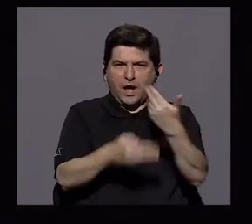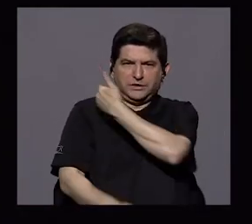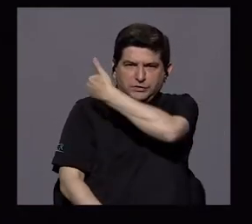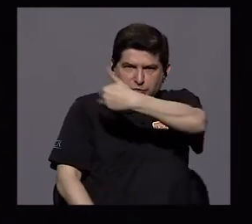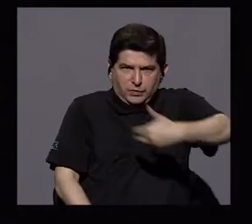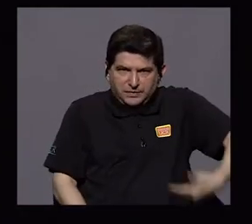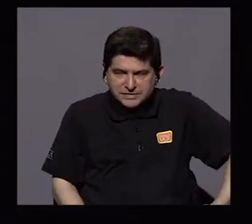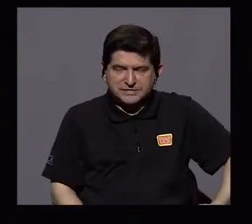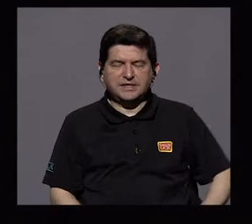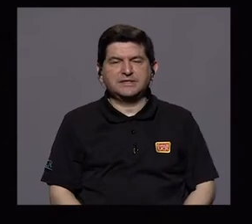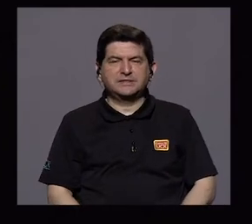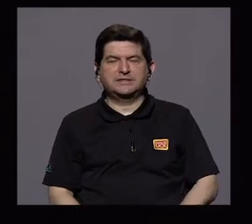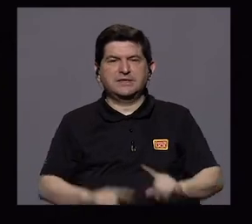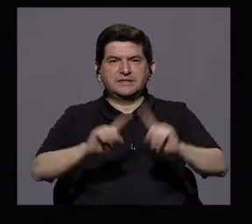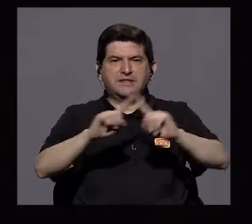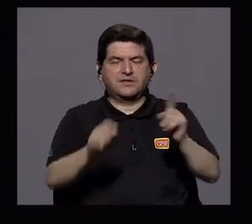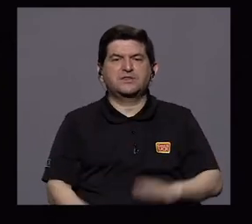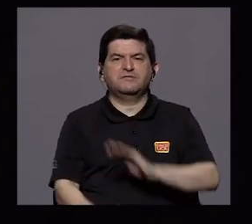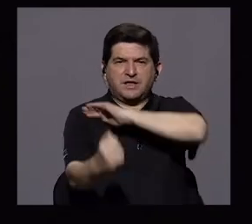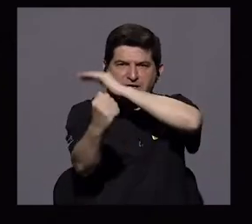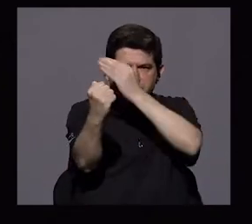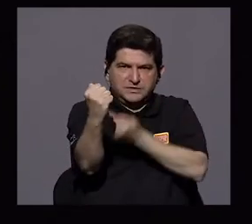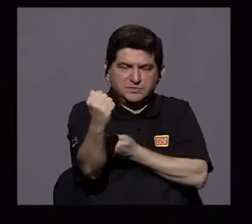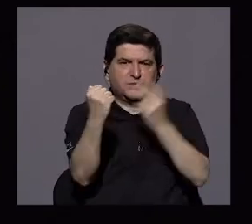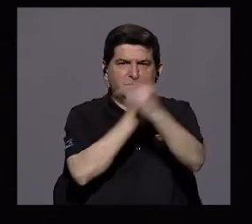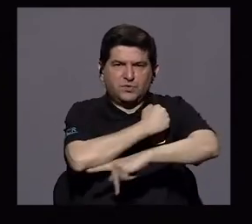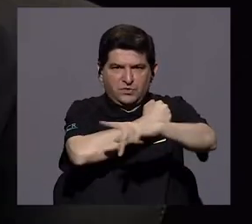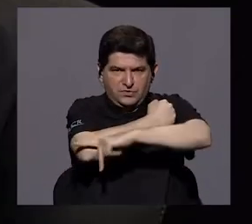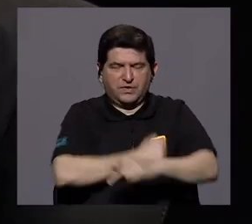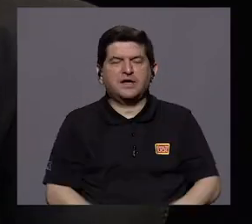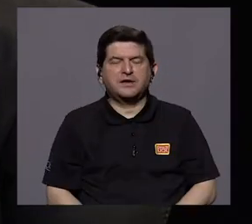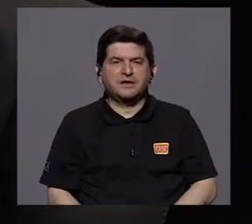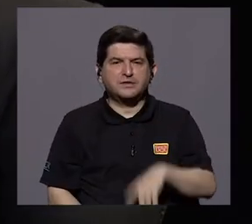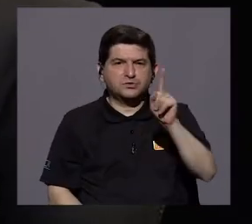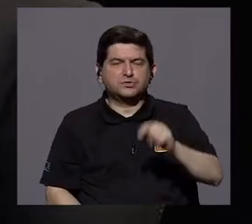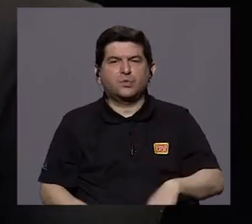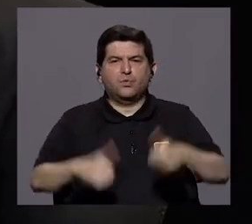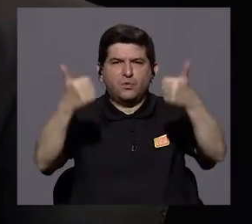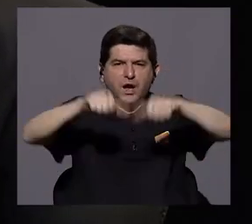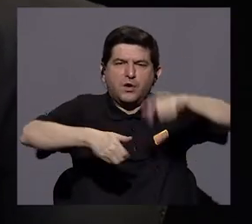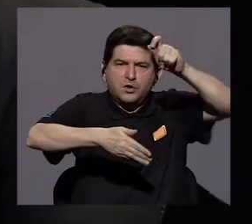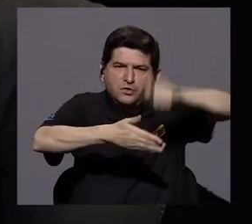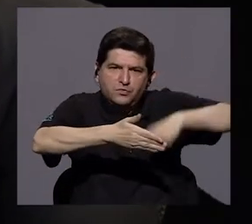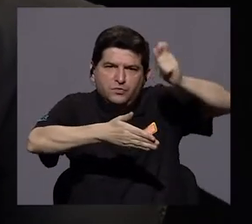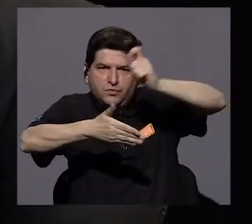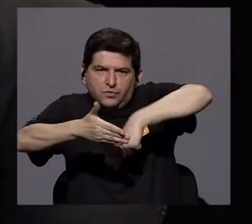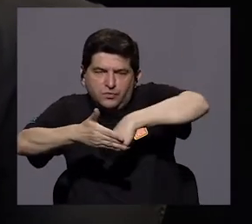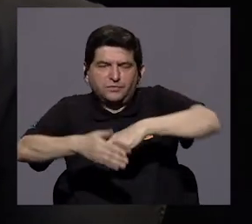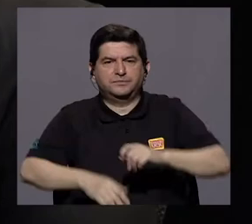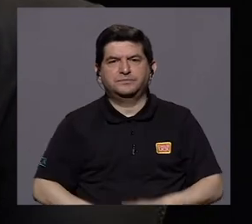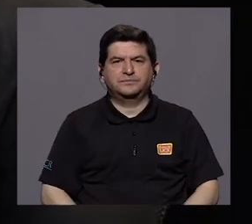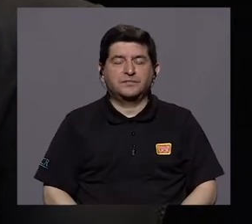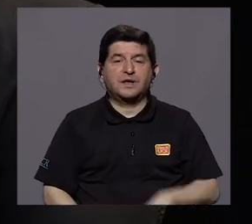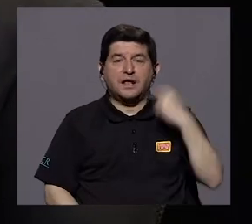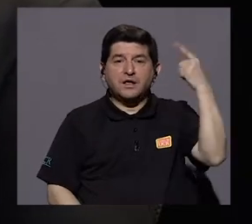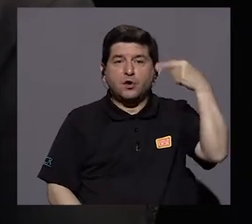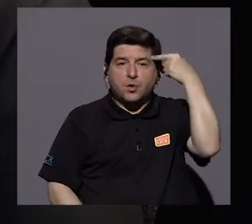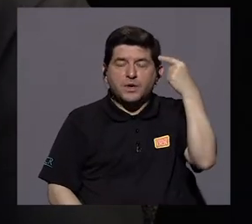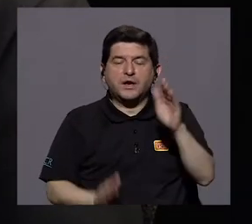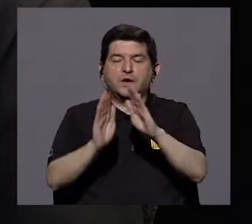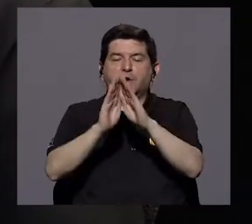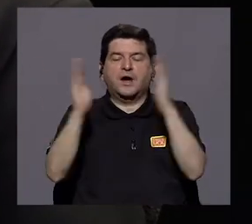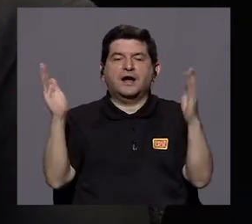los presidentes de los poderes constitucionales de este país firmaron un acuerdo sobre